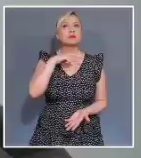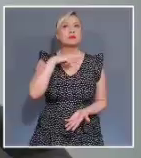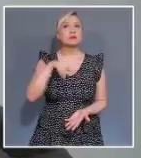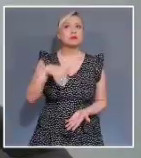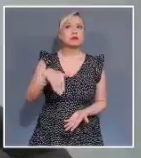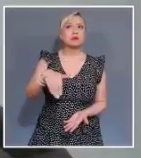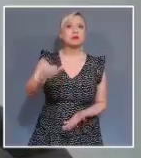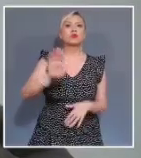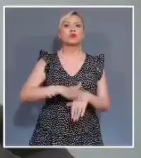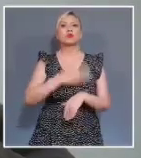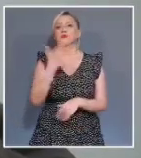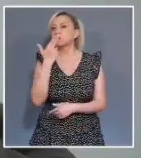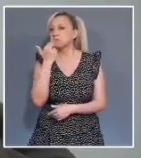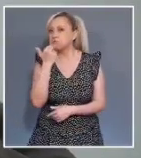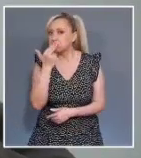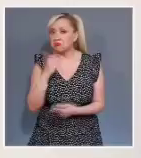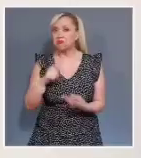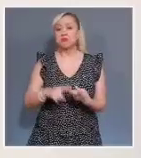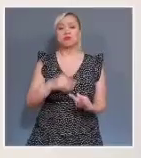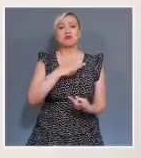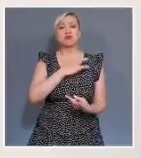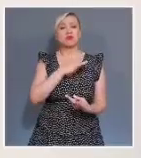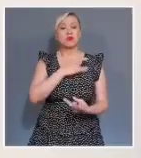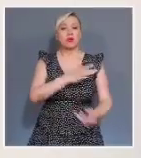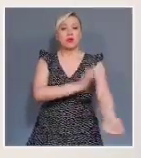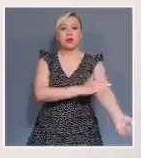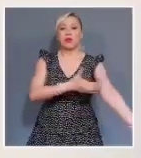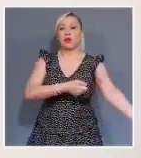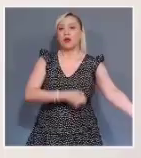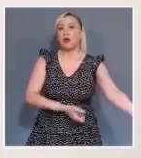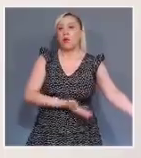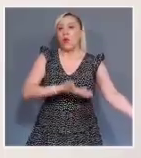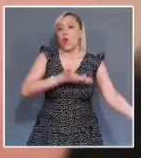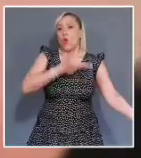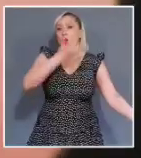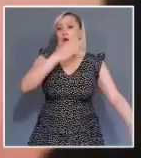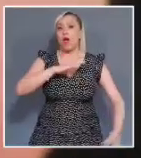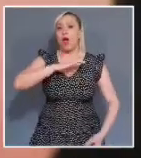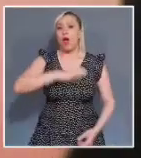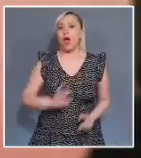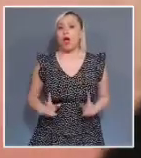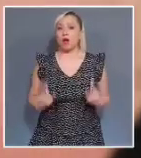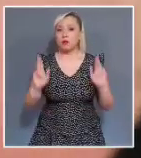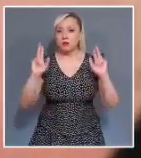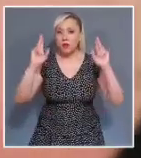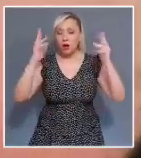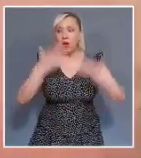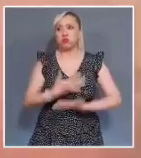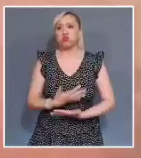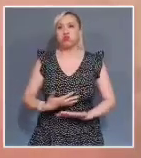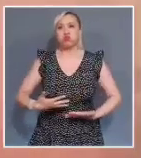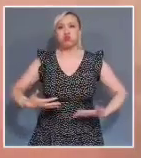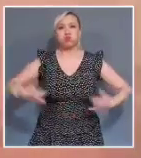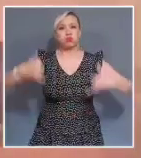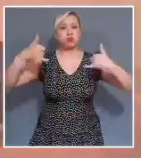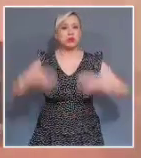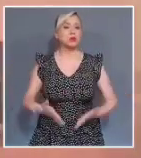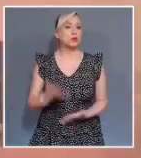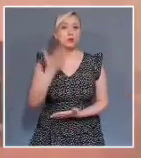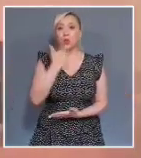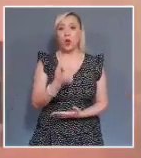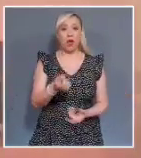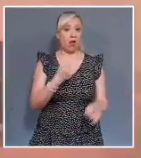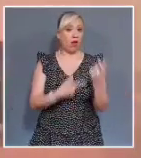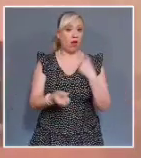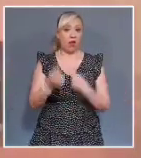diabetes, obesidad, hipertensión y cáncer, indicaron especialistas. Los enfermos más enfermos que hay en México, los